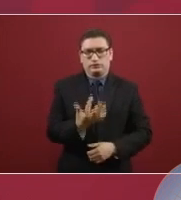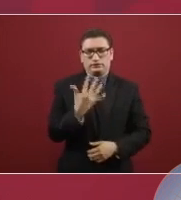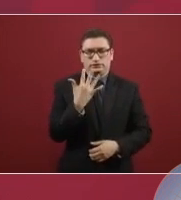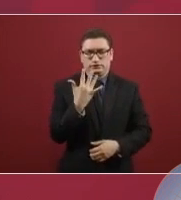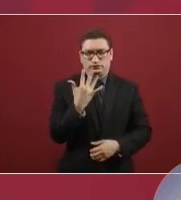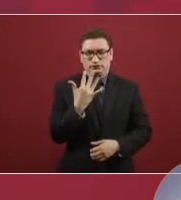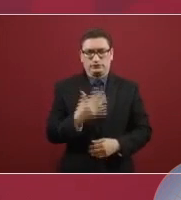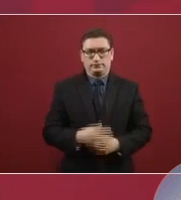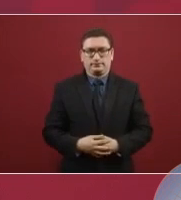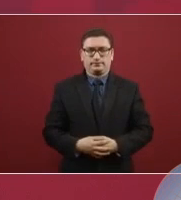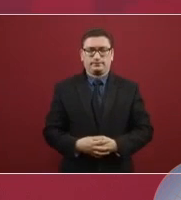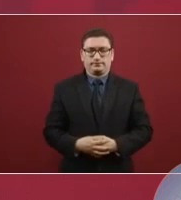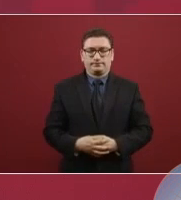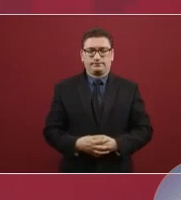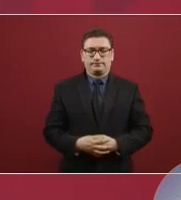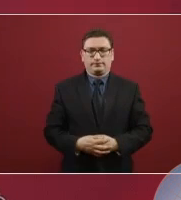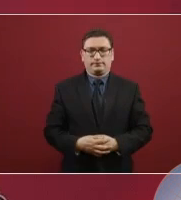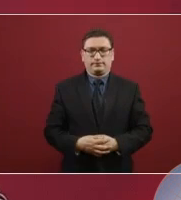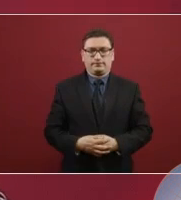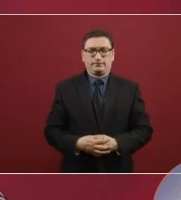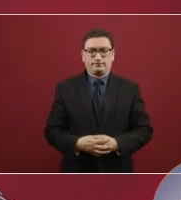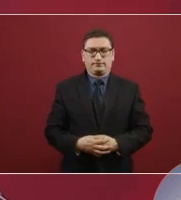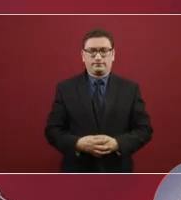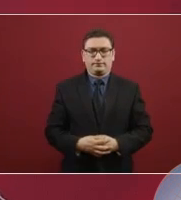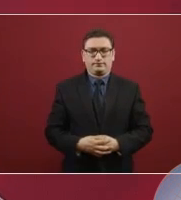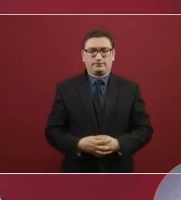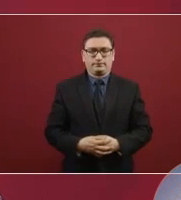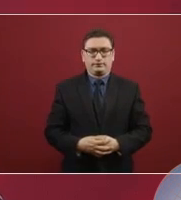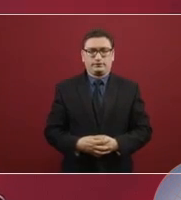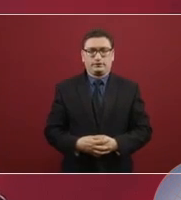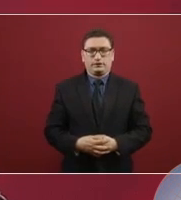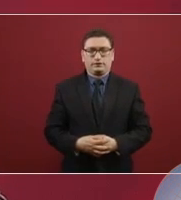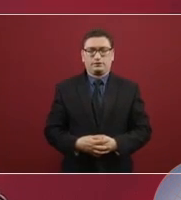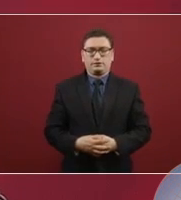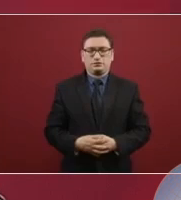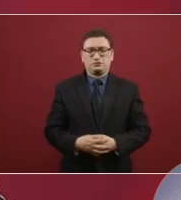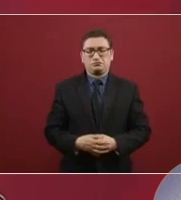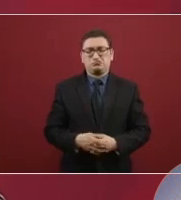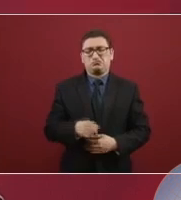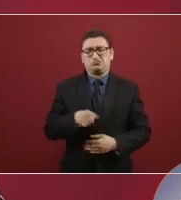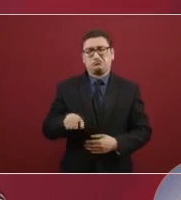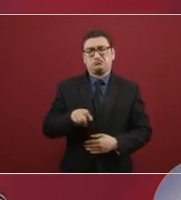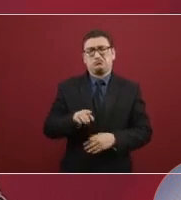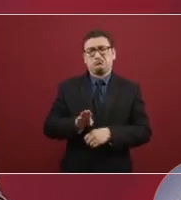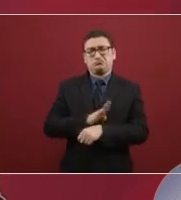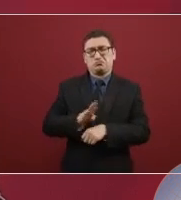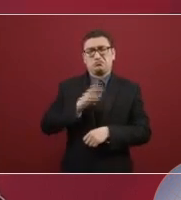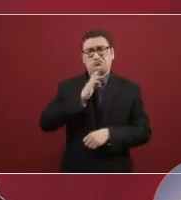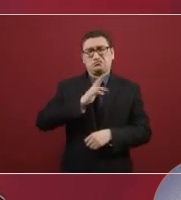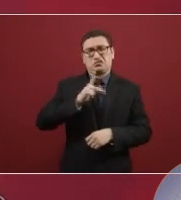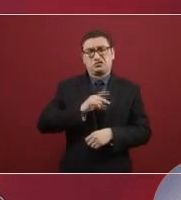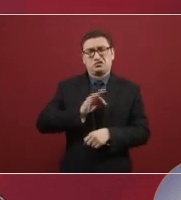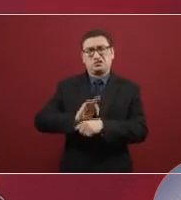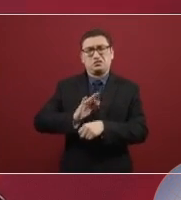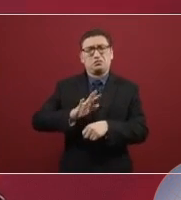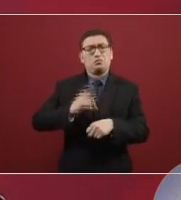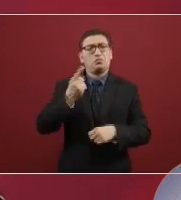caminos que tiene además la ventaja de que se da